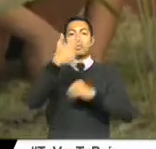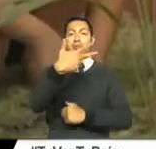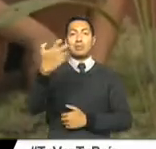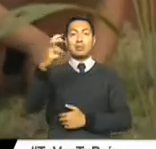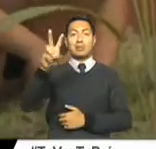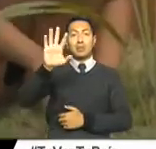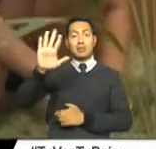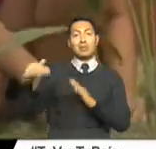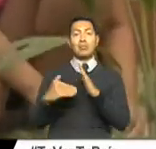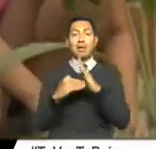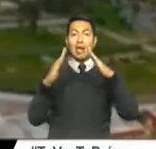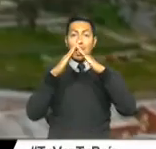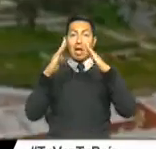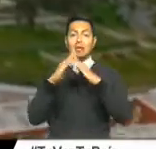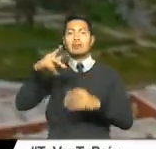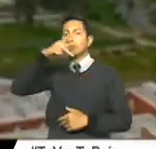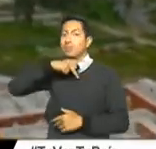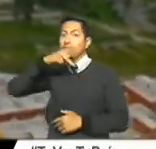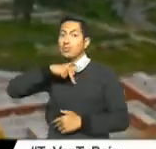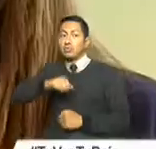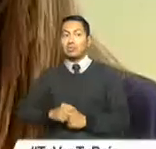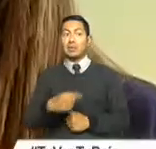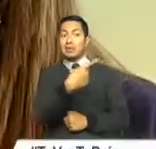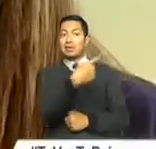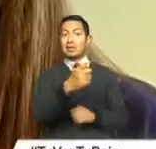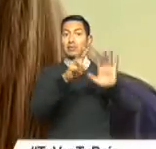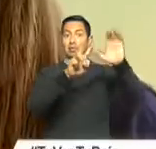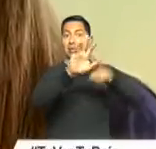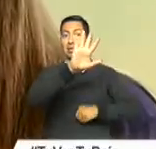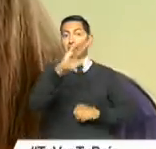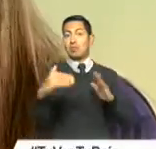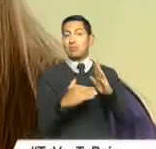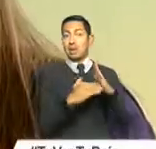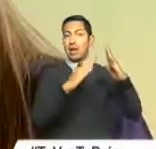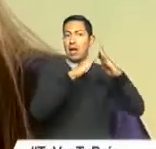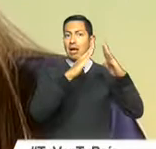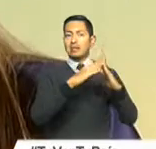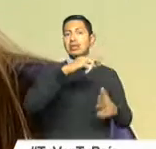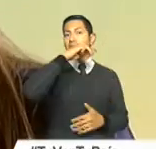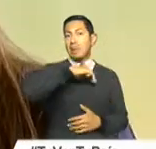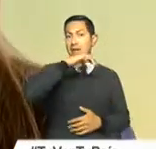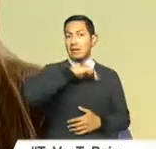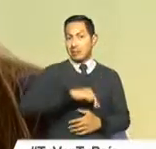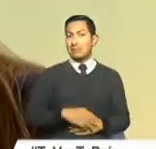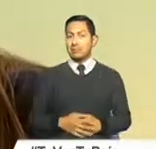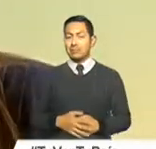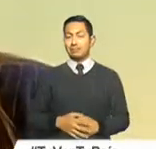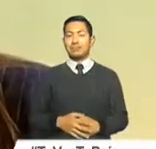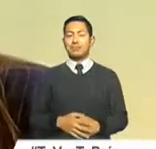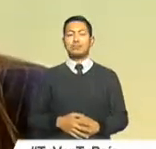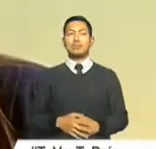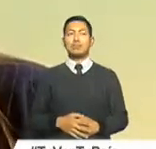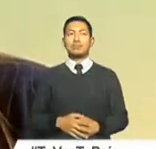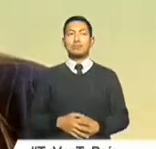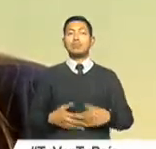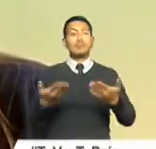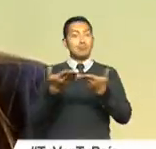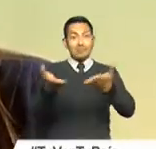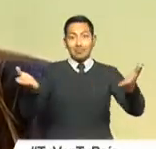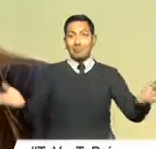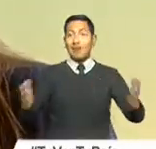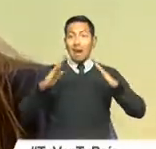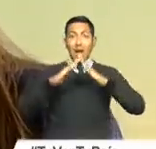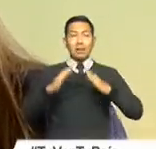y 175 viviendas en Manta. De que todo este programa, todos los beneficiarios que van a ser parte del programa Casa para